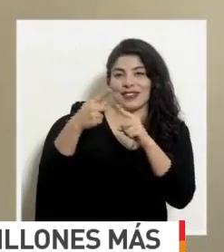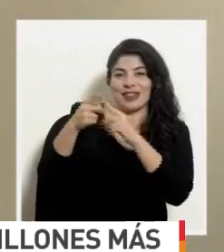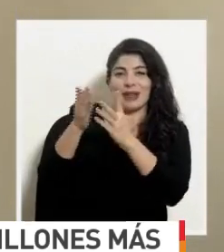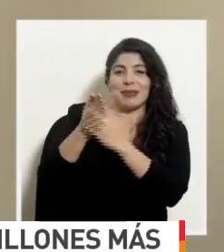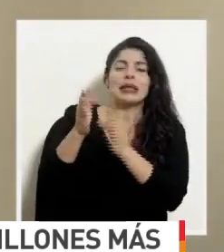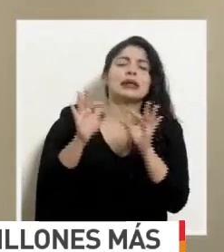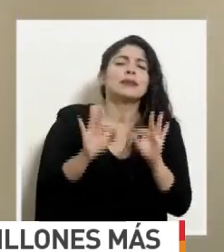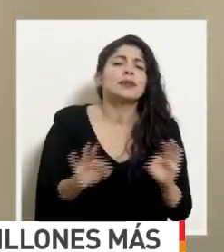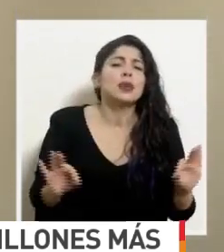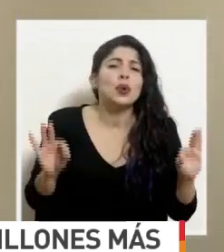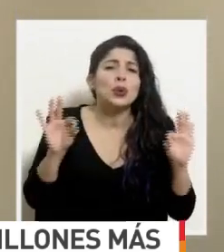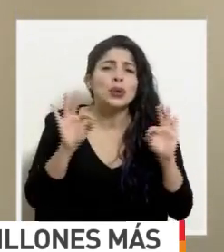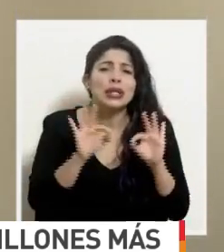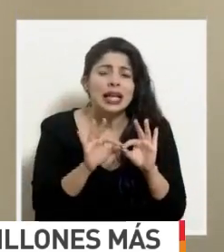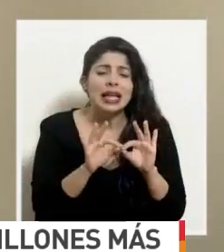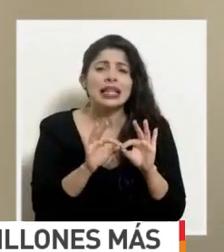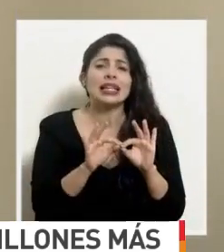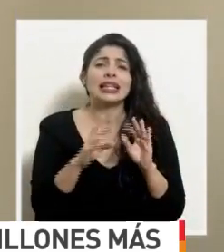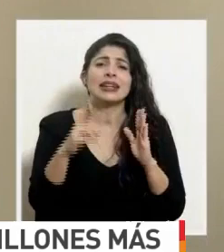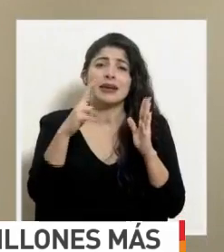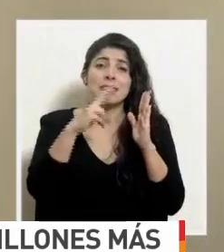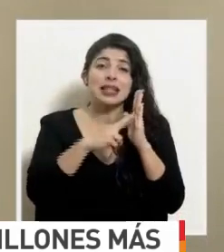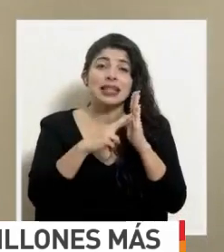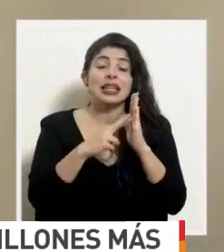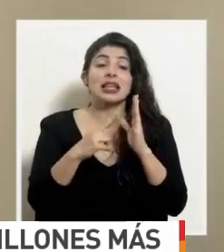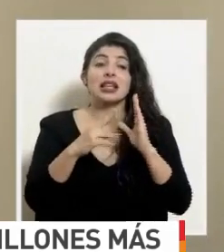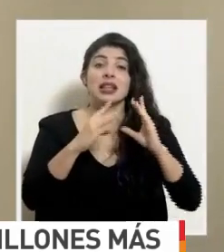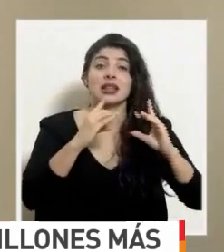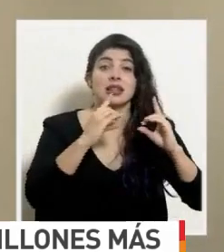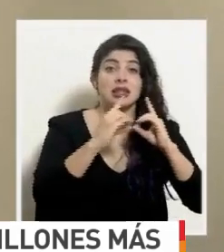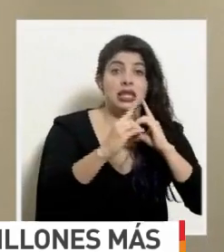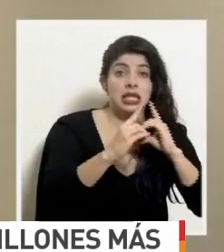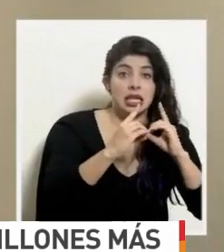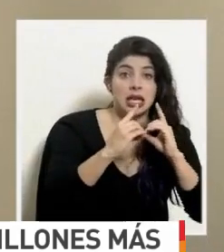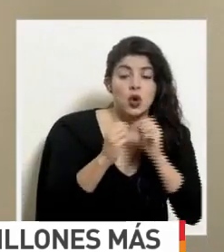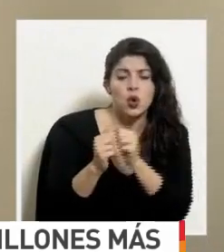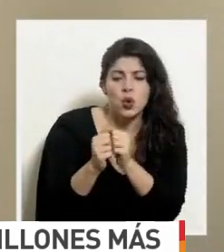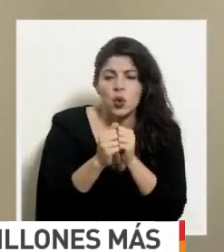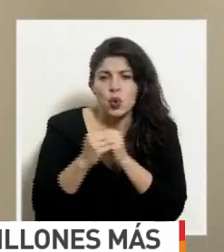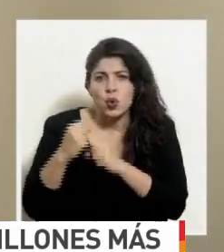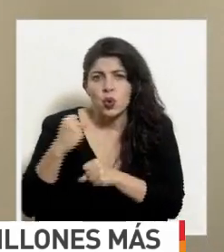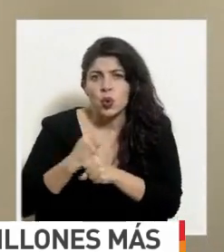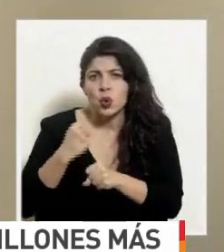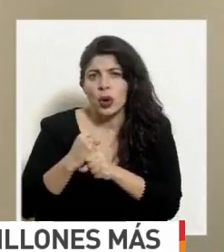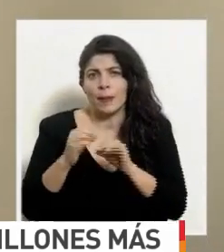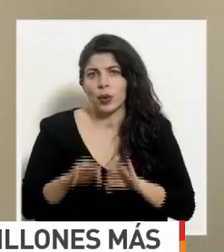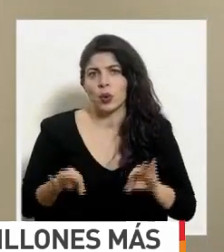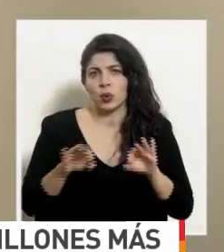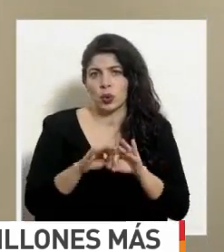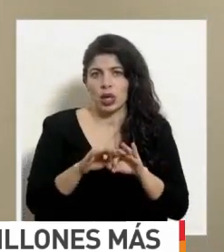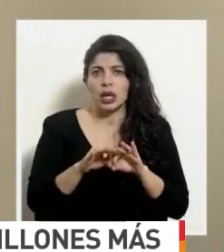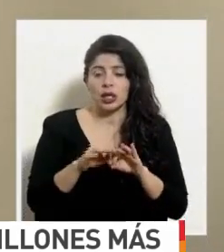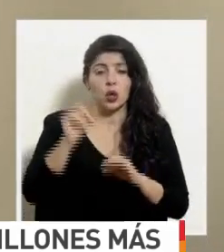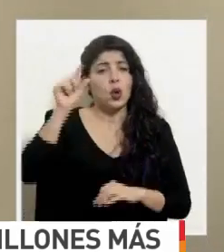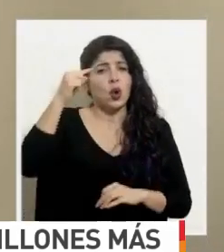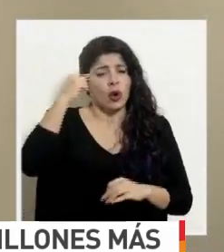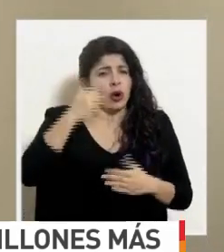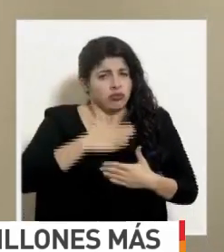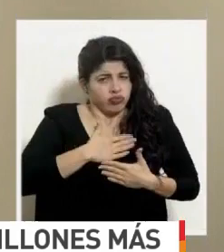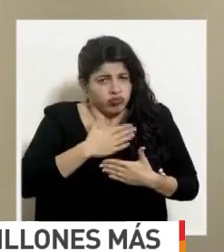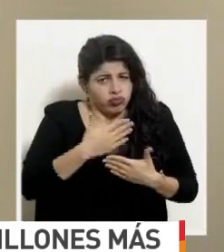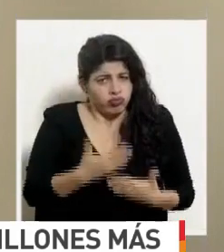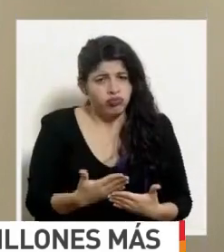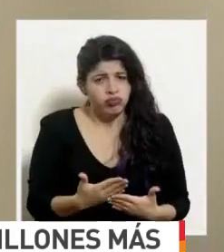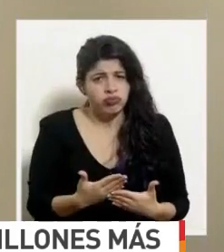es importante reafirmar el diálogo y la construcción conjunta. La mejor disposición de parte del gobierno